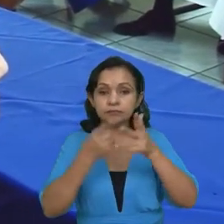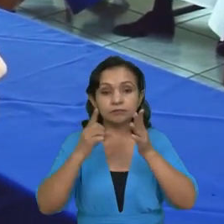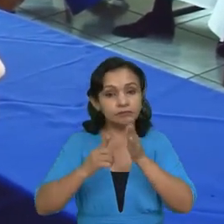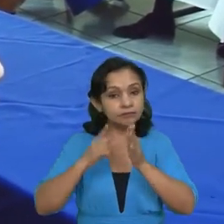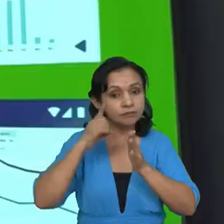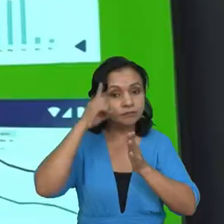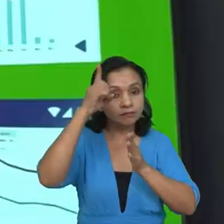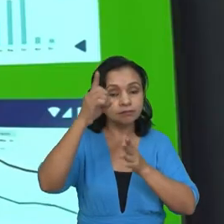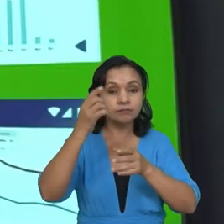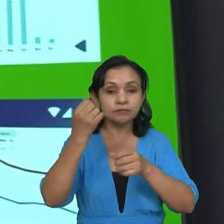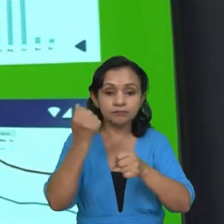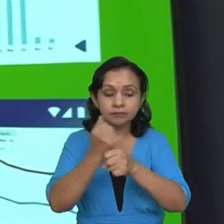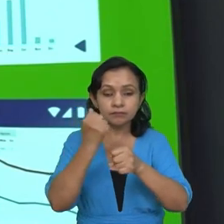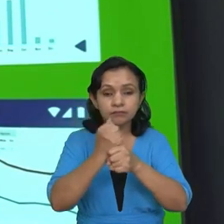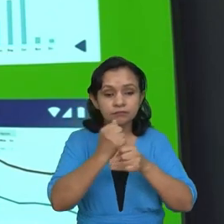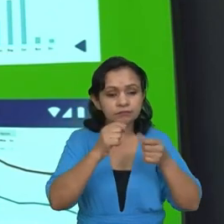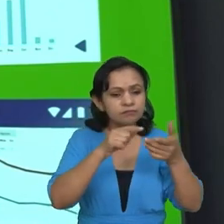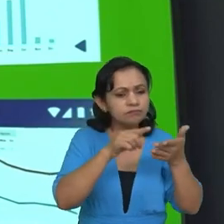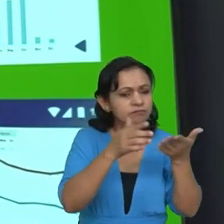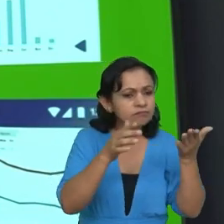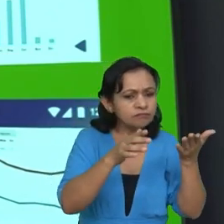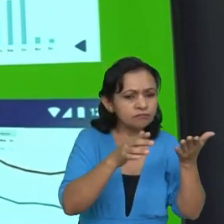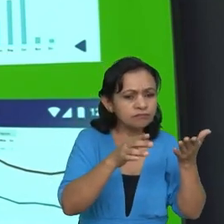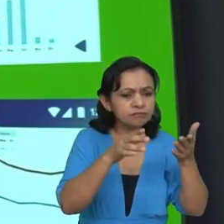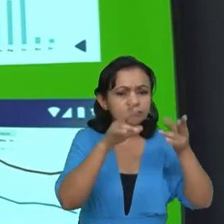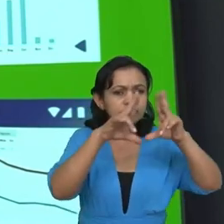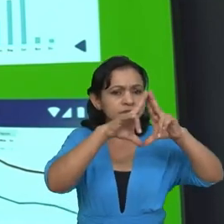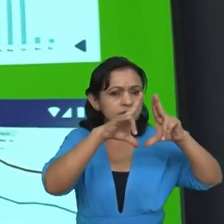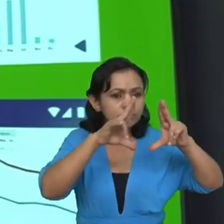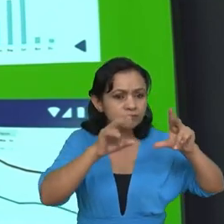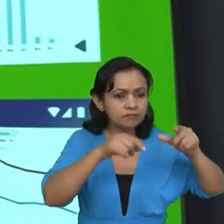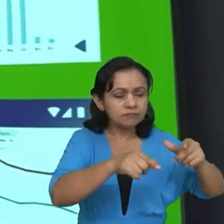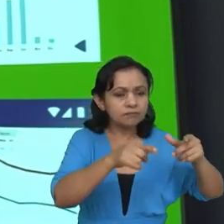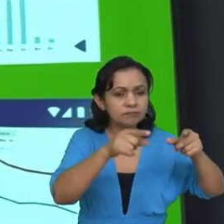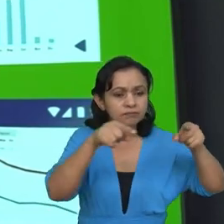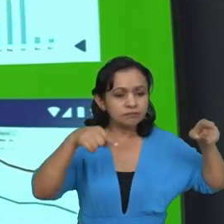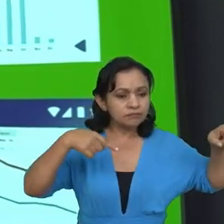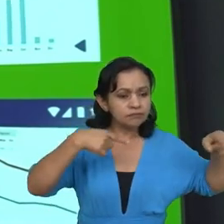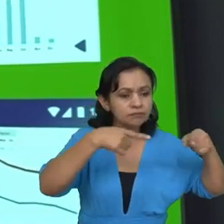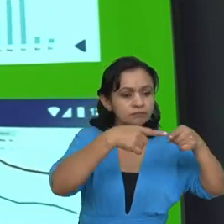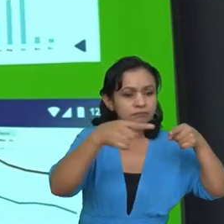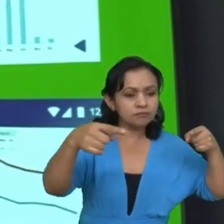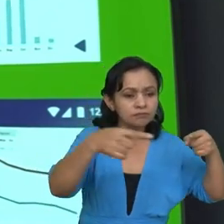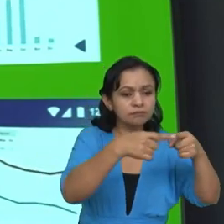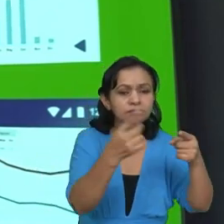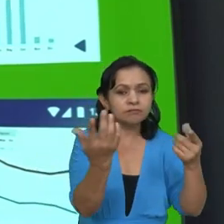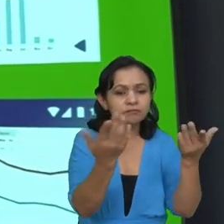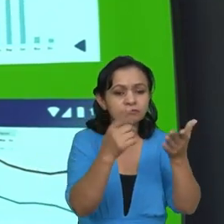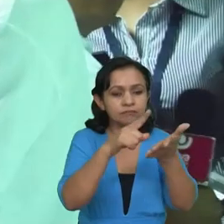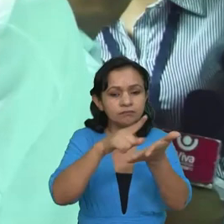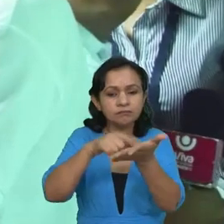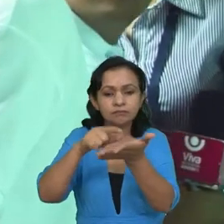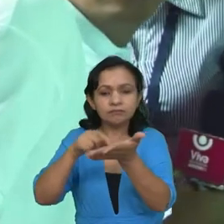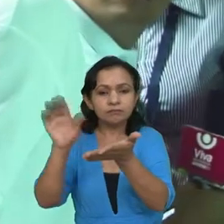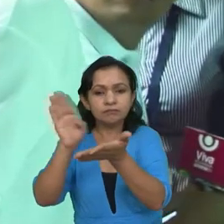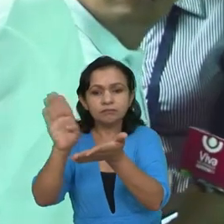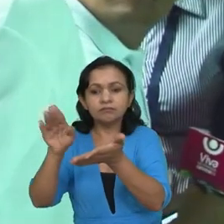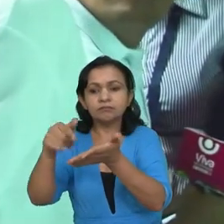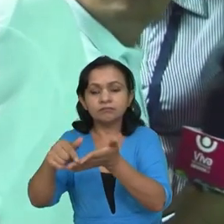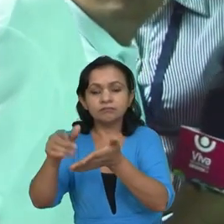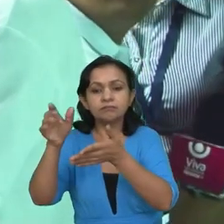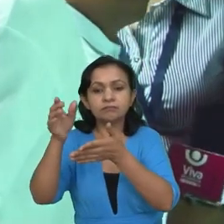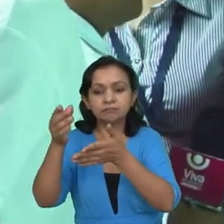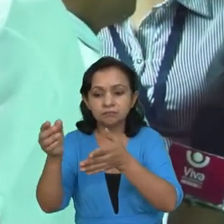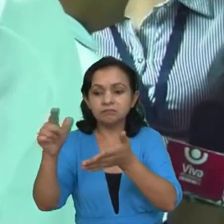de la aplicación móvil arroz mica que dio paso a la creación de un mapa de fertilidad integrado de un calendario para el